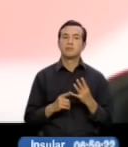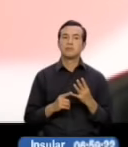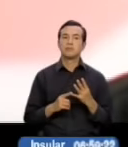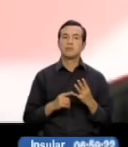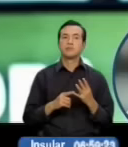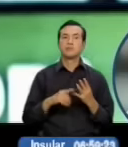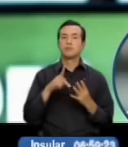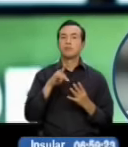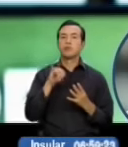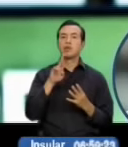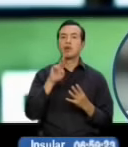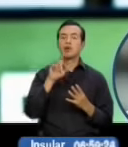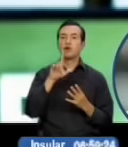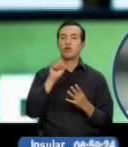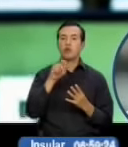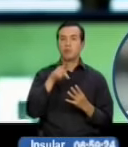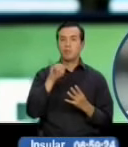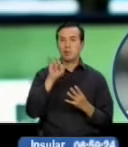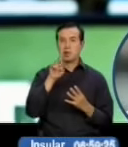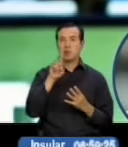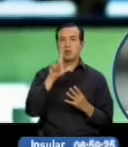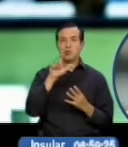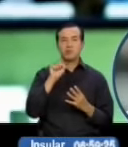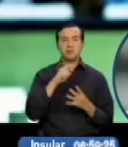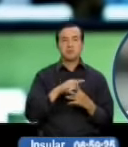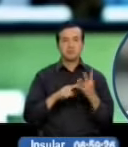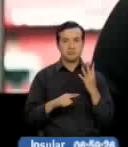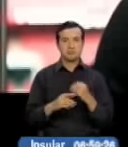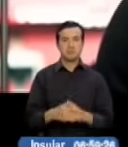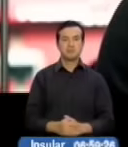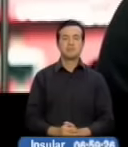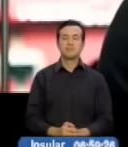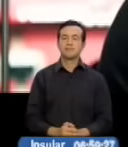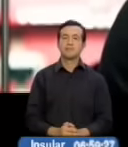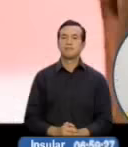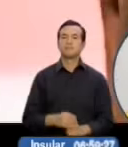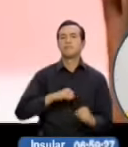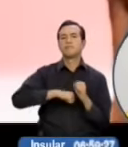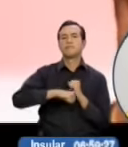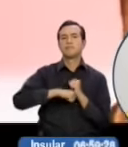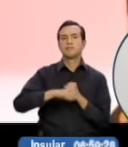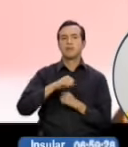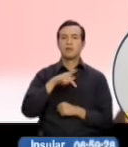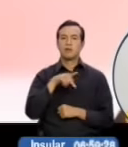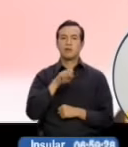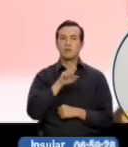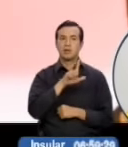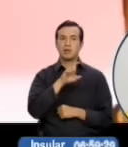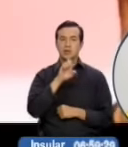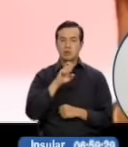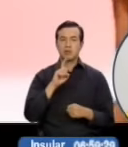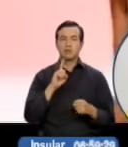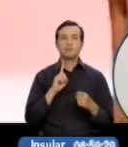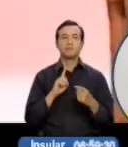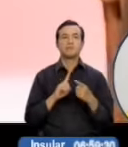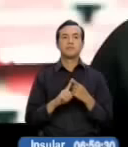Pirlo. Pirlo is the other midfield. Y en delantera, Pelé